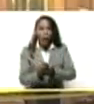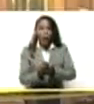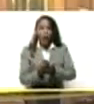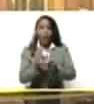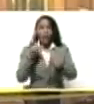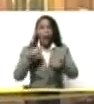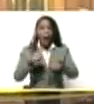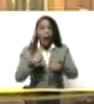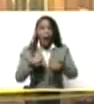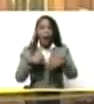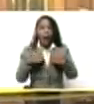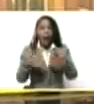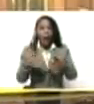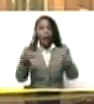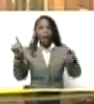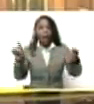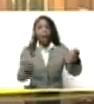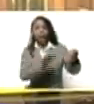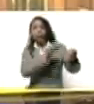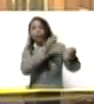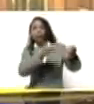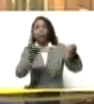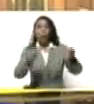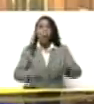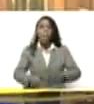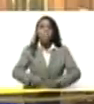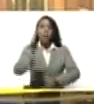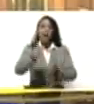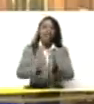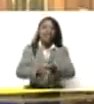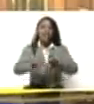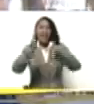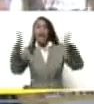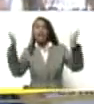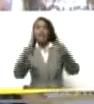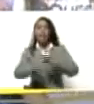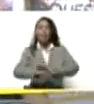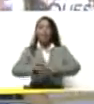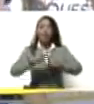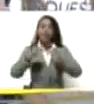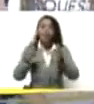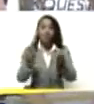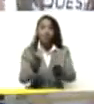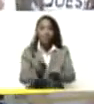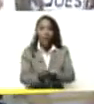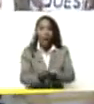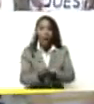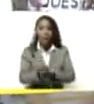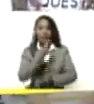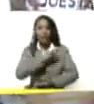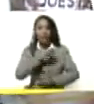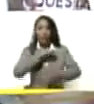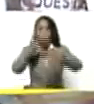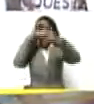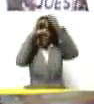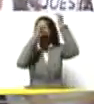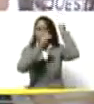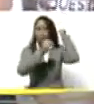voluntad en la conciencia crítica es la capacidad de aprendizaje de escuchar a la gente